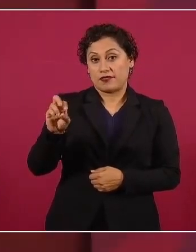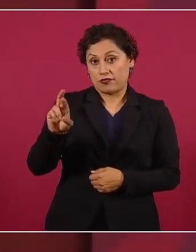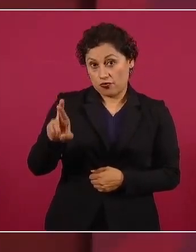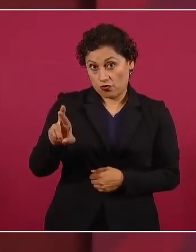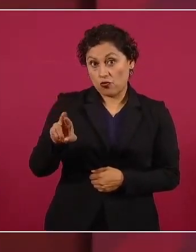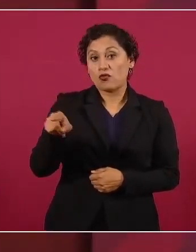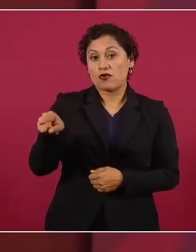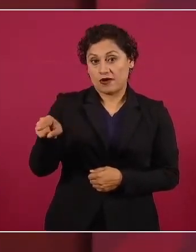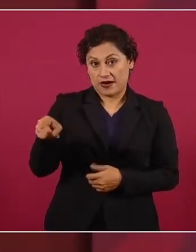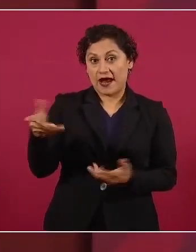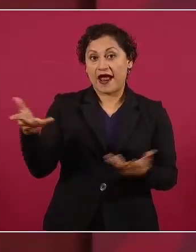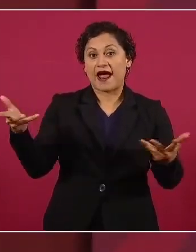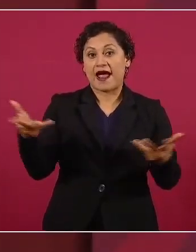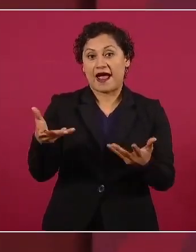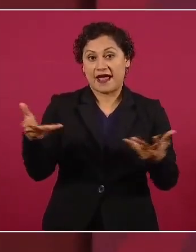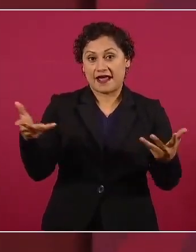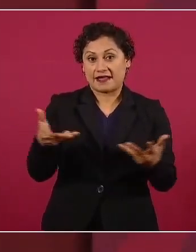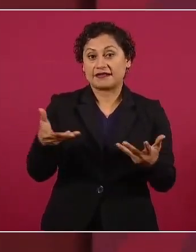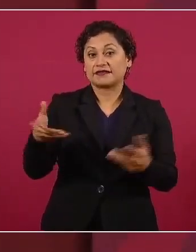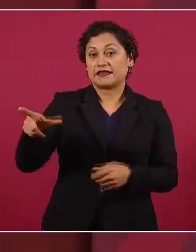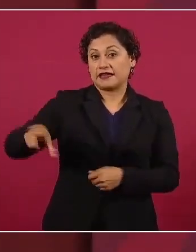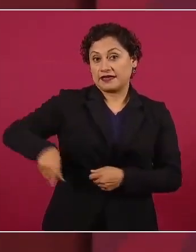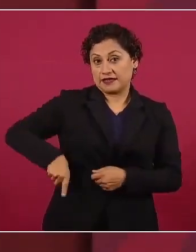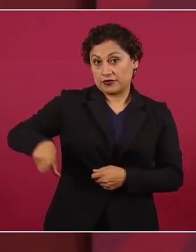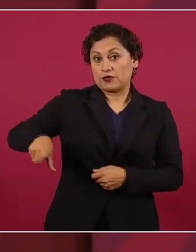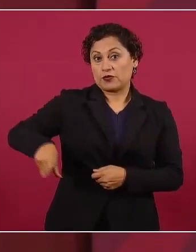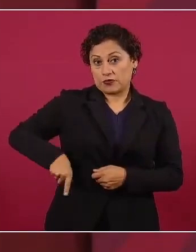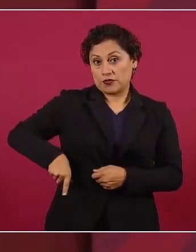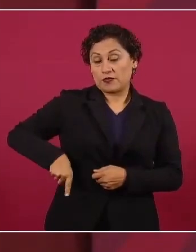un narco régimen militarizado